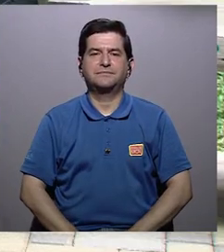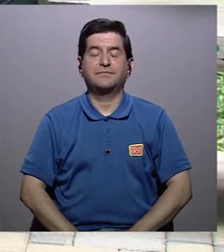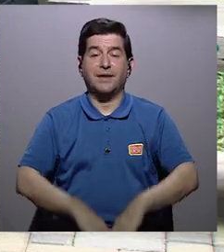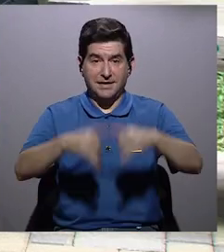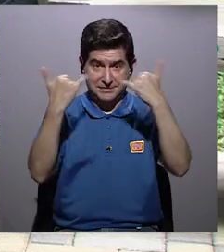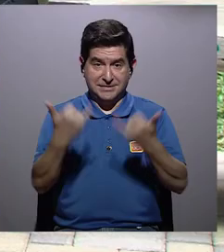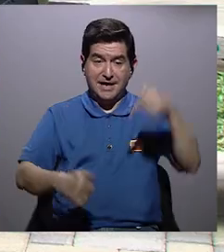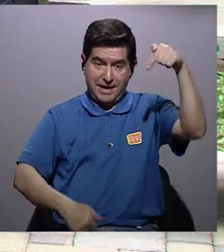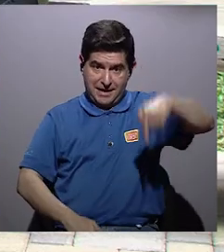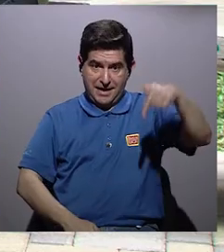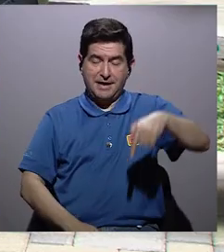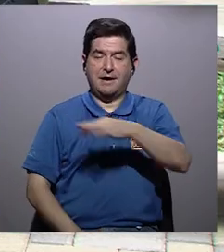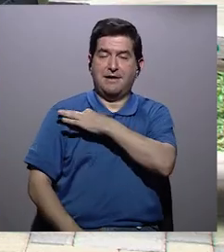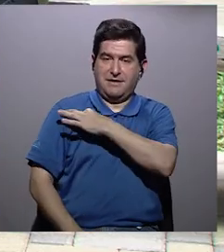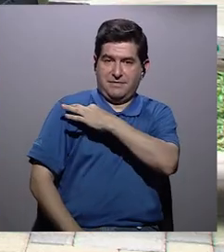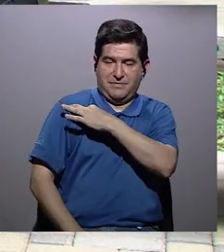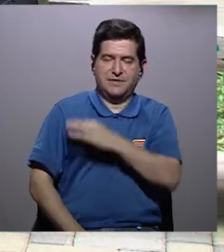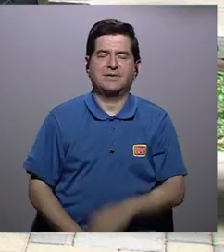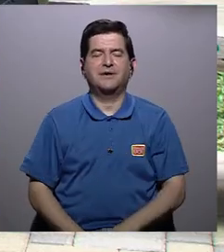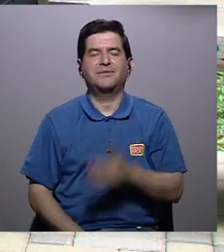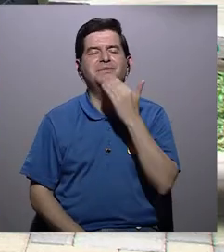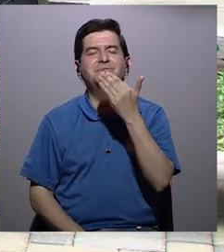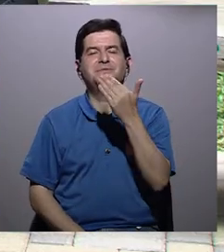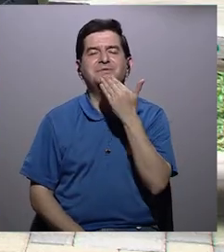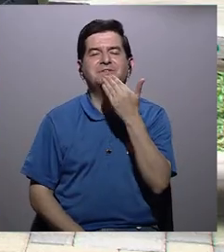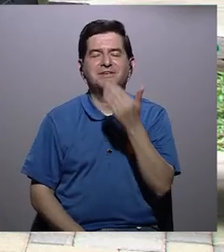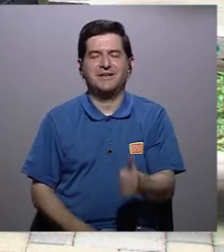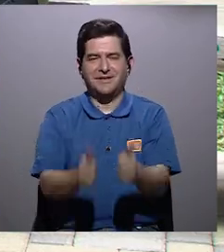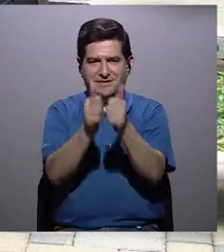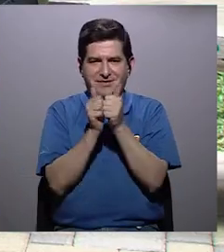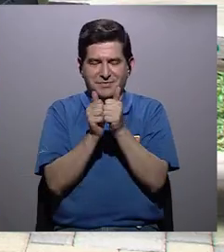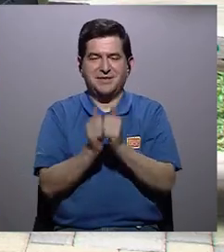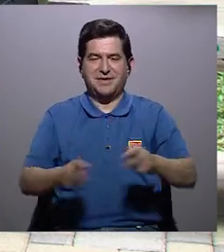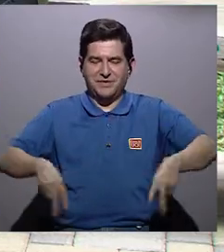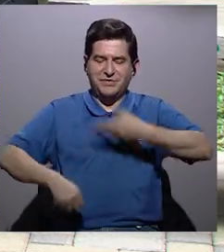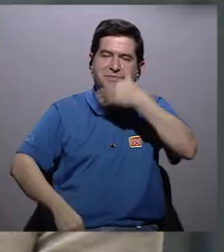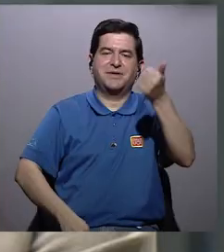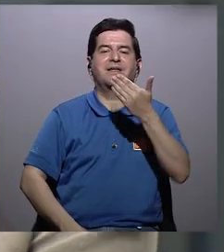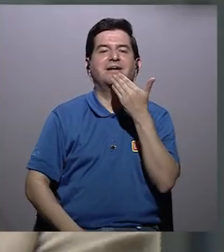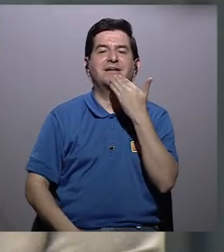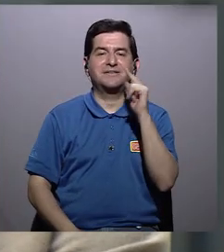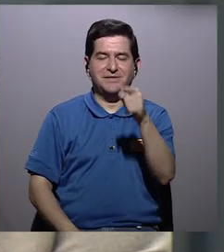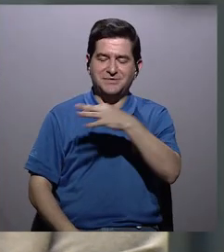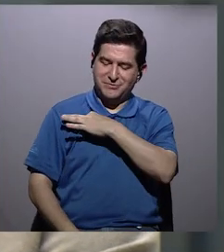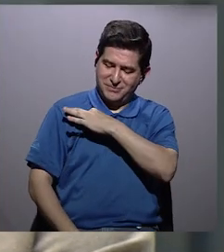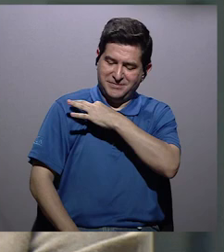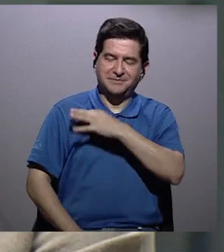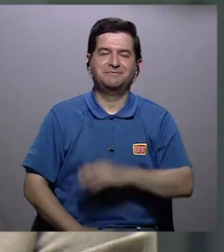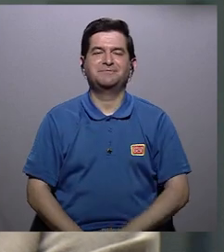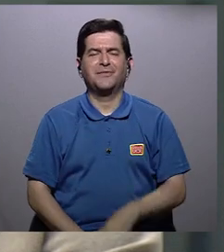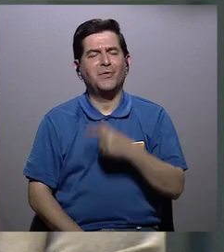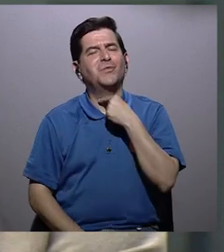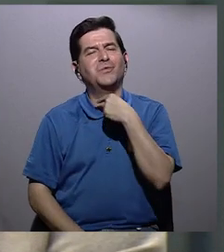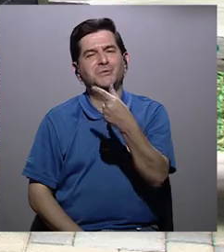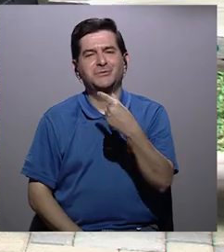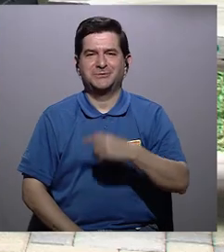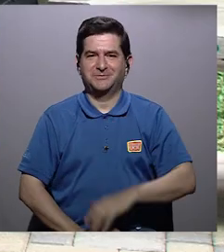Ya estamos acá con nuestro invitado. Muchísimas gracias por estar con nosotros en Vivir Mejor. Muchas gracias a ustedes por invitarme. Con mucho